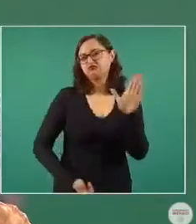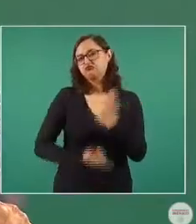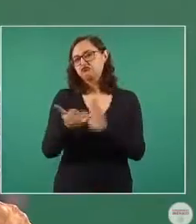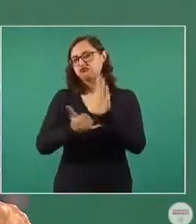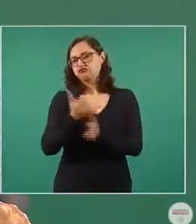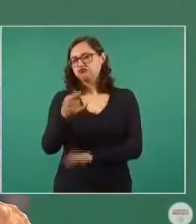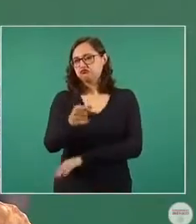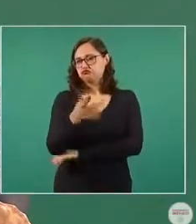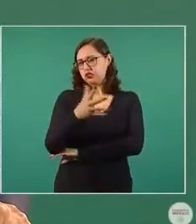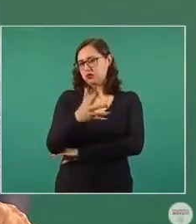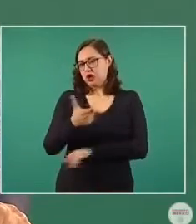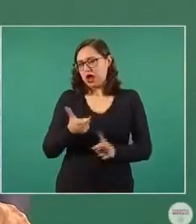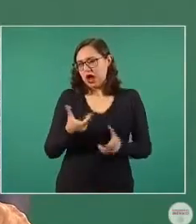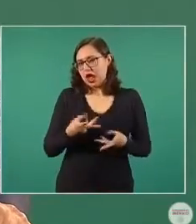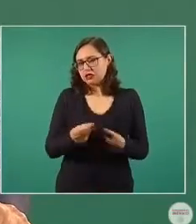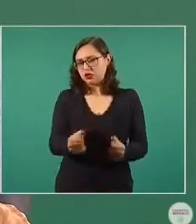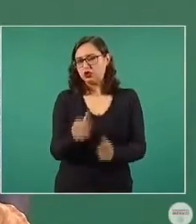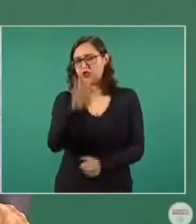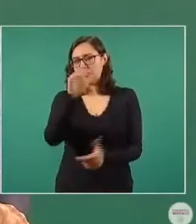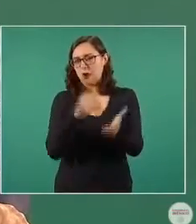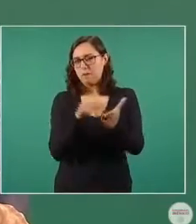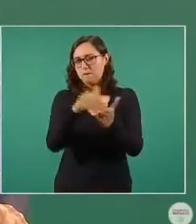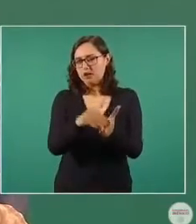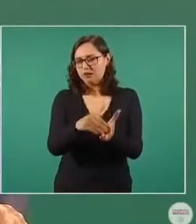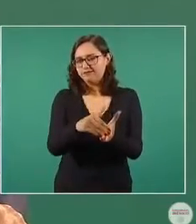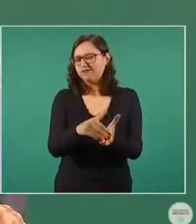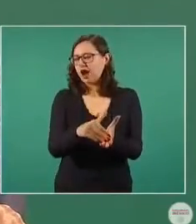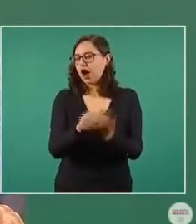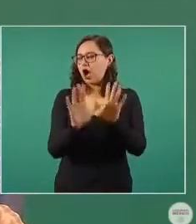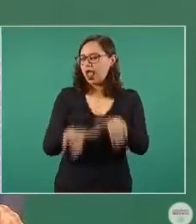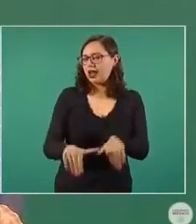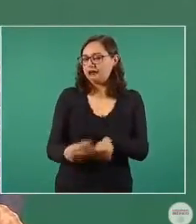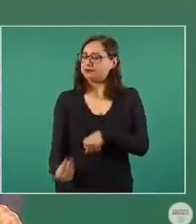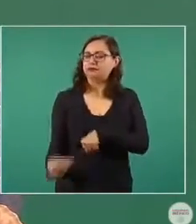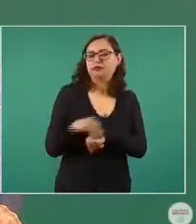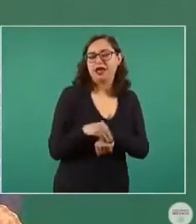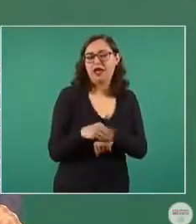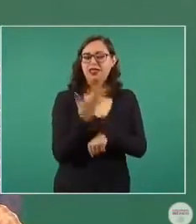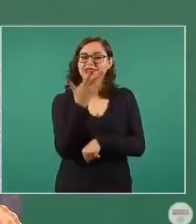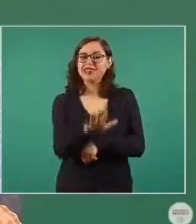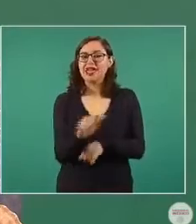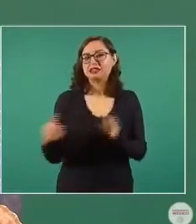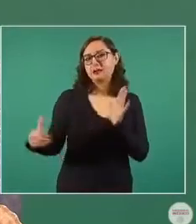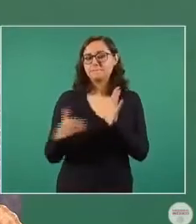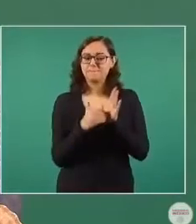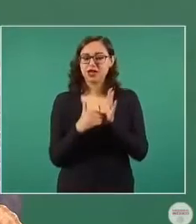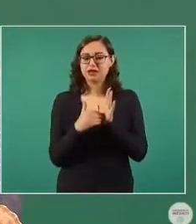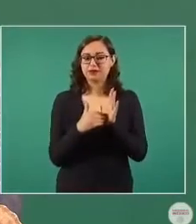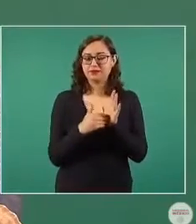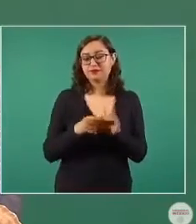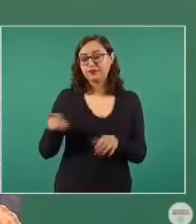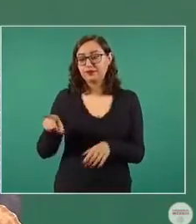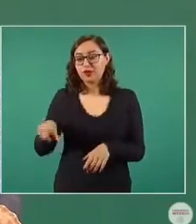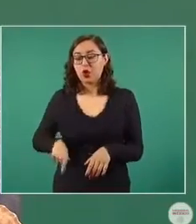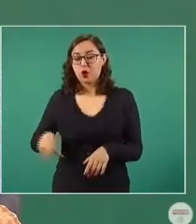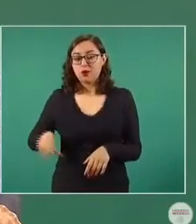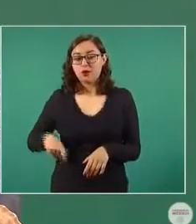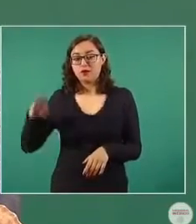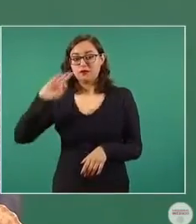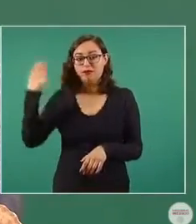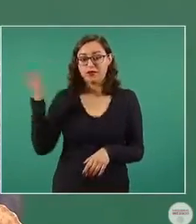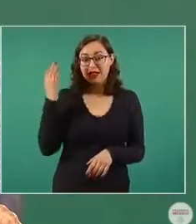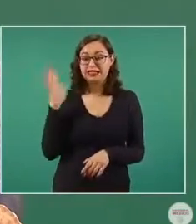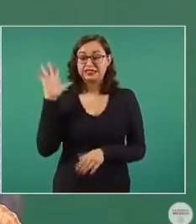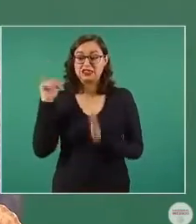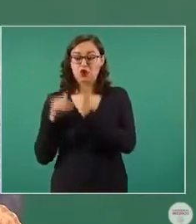y llegaban al acuerdo. De esos 10,000, el gobierno federal aporta 5,000 y